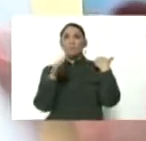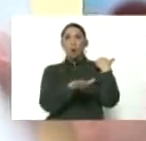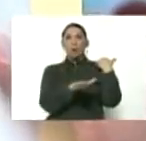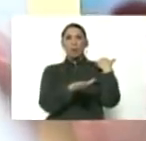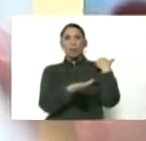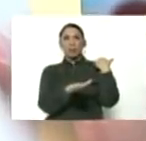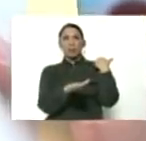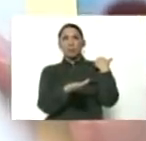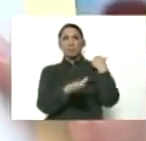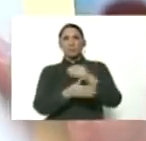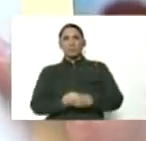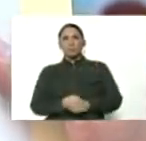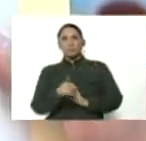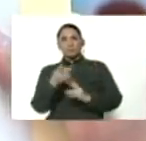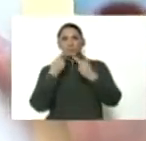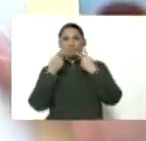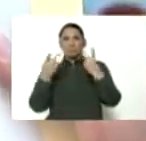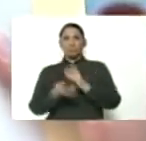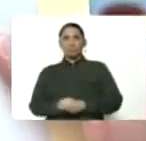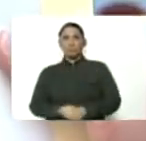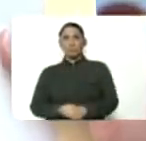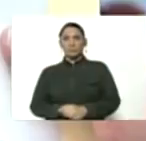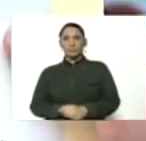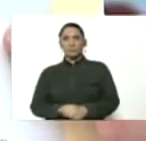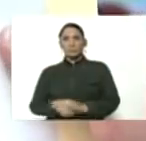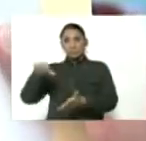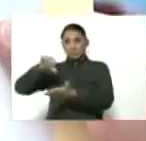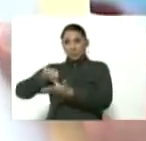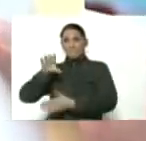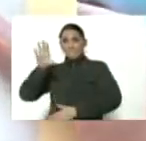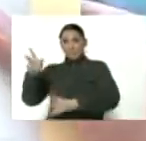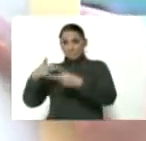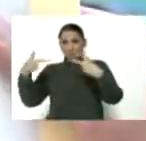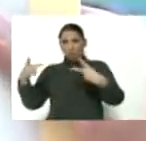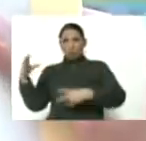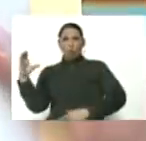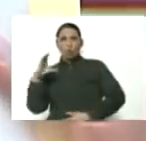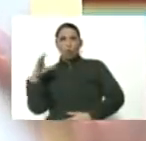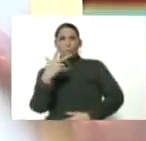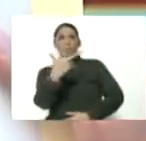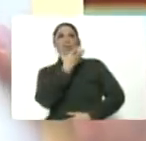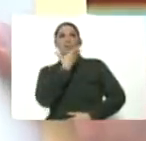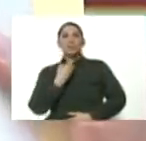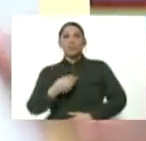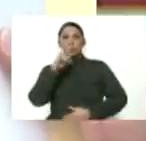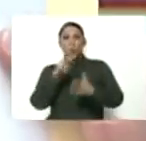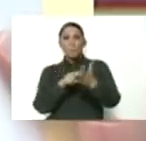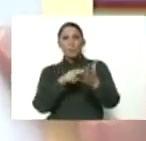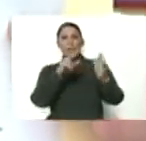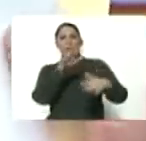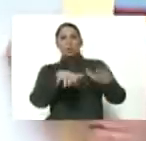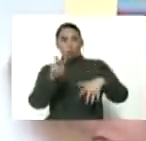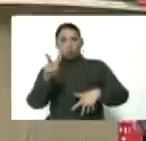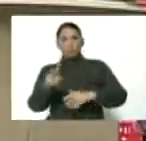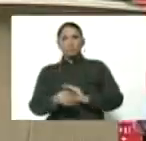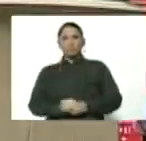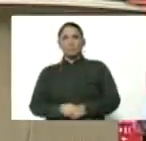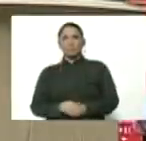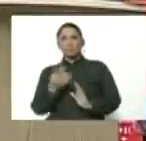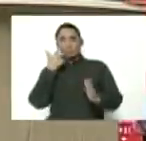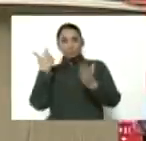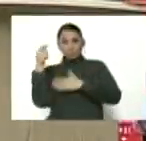El Rodadero. Esta es una nota del Heraldo de Barranquilla del 3 de diciembre del 2012.